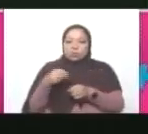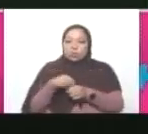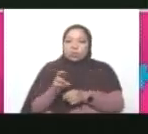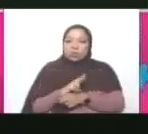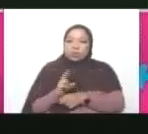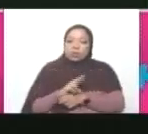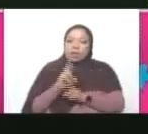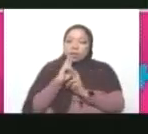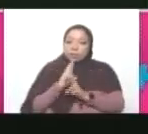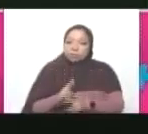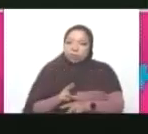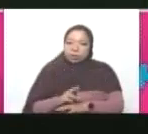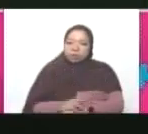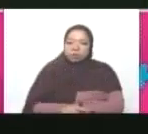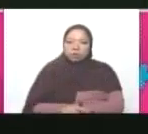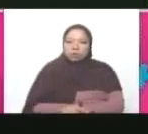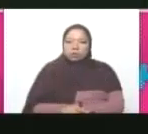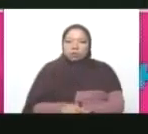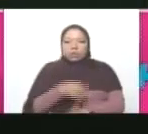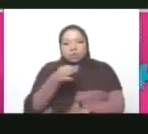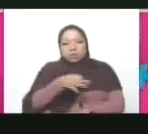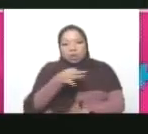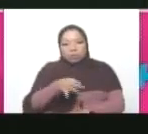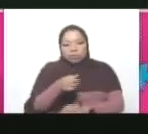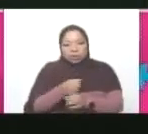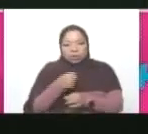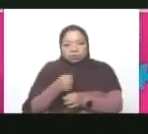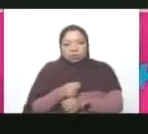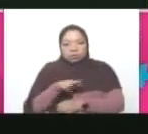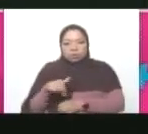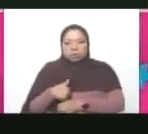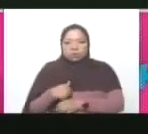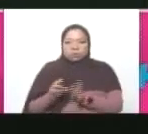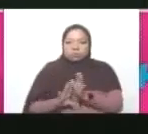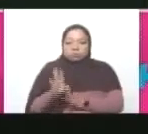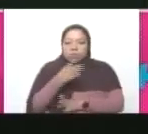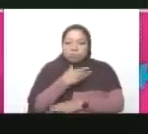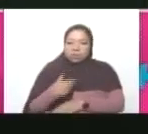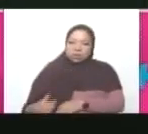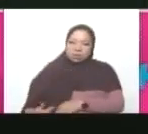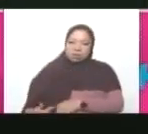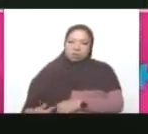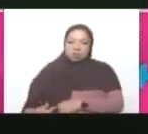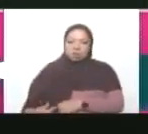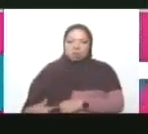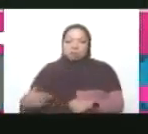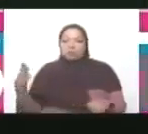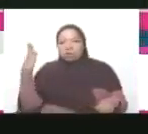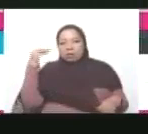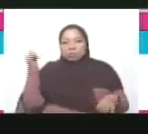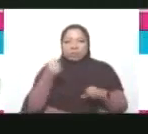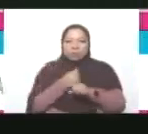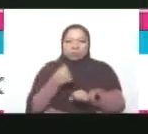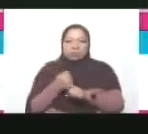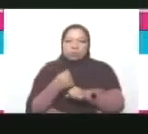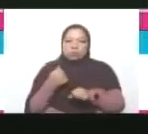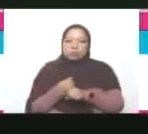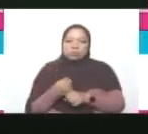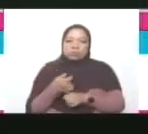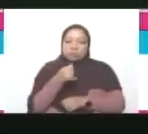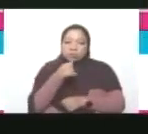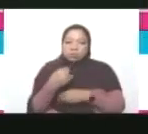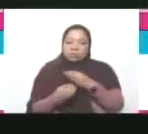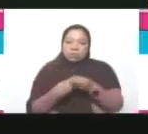inmediata respuesta que siempre nos ha dado usted como presidente. Dios me lo bendiga, presidente, y me lo